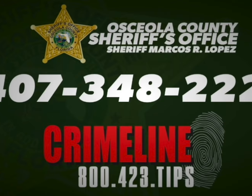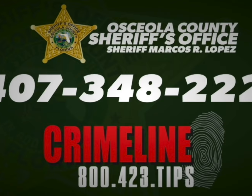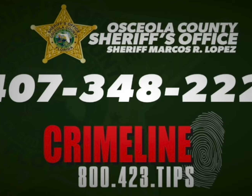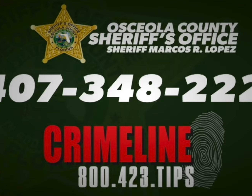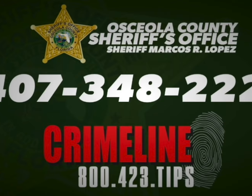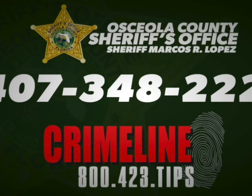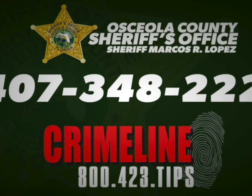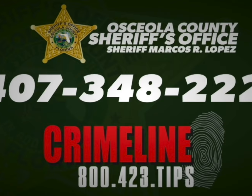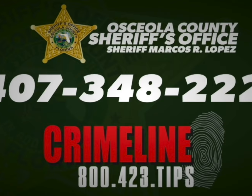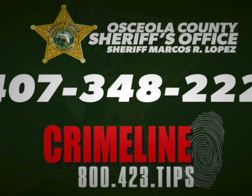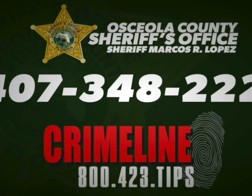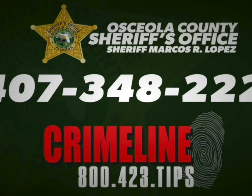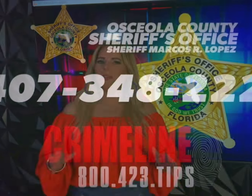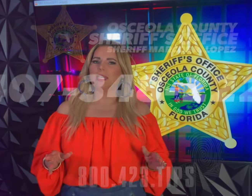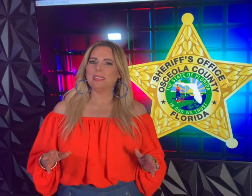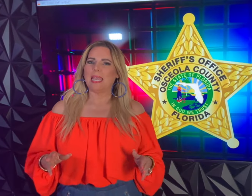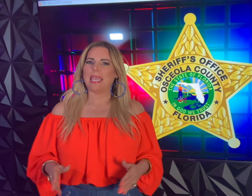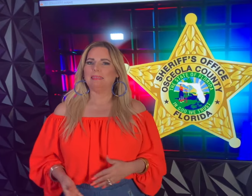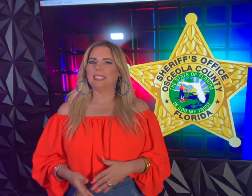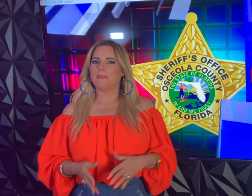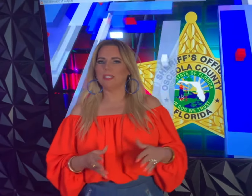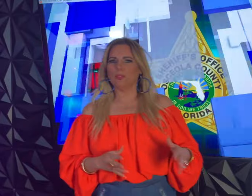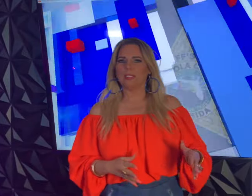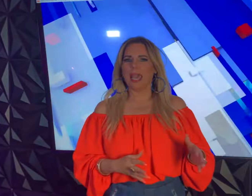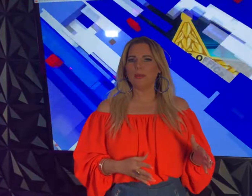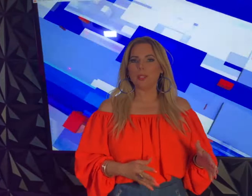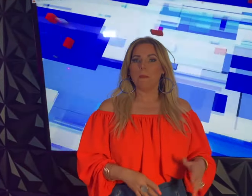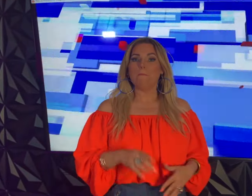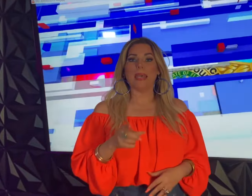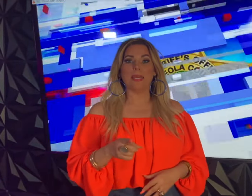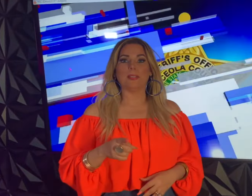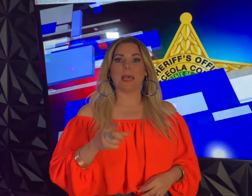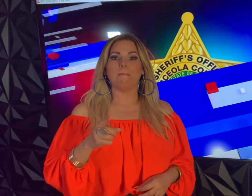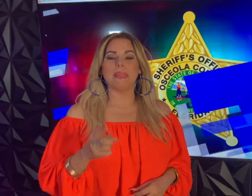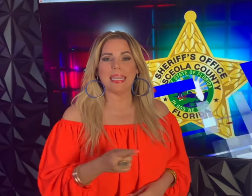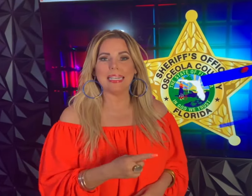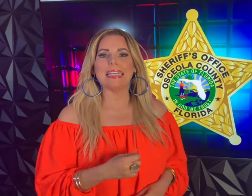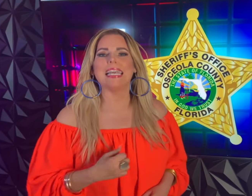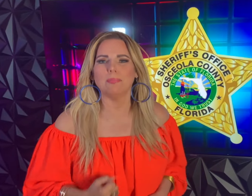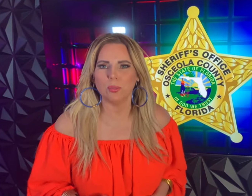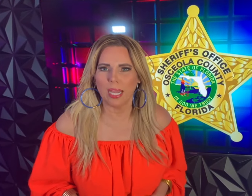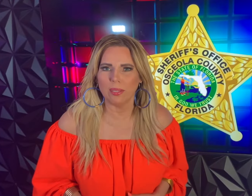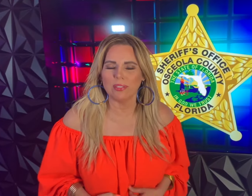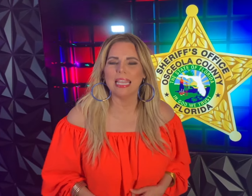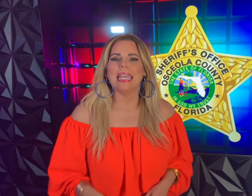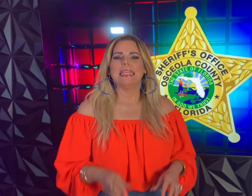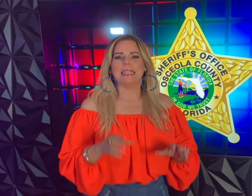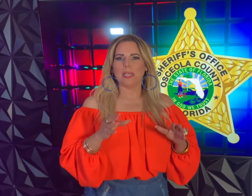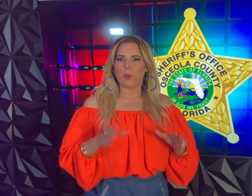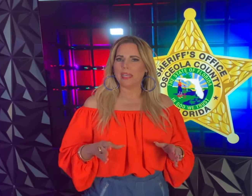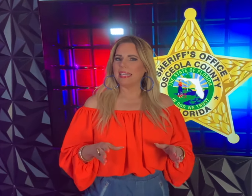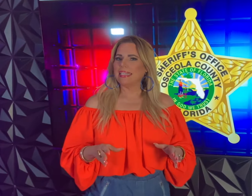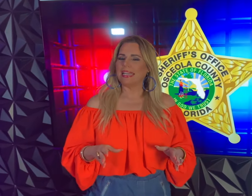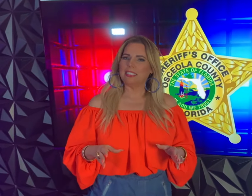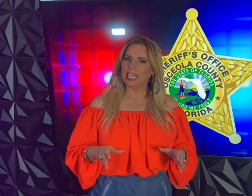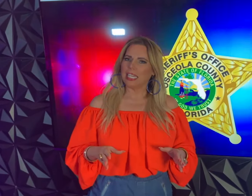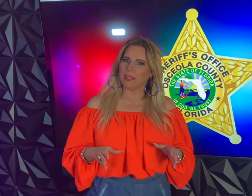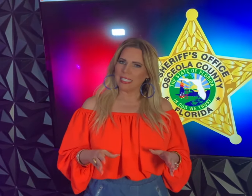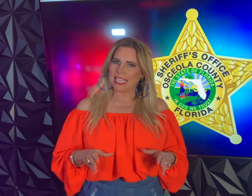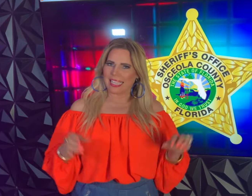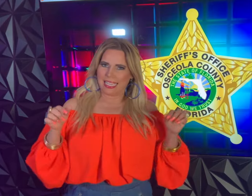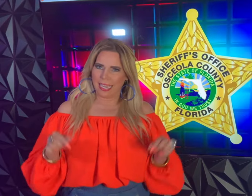1-800-423-8477. Y bueno, señores, entre más buscados, pero también capturados. Recuerden que